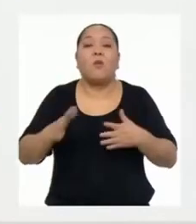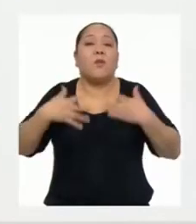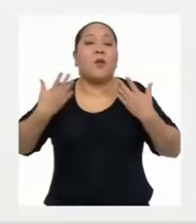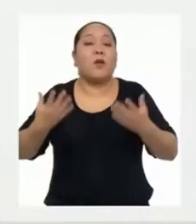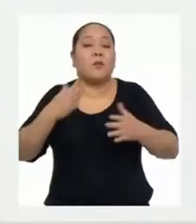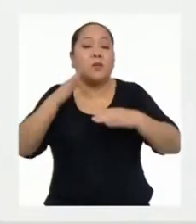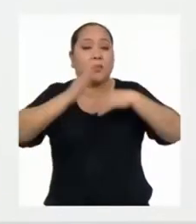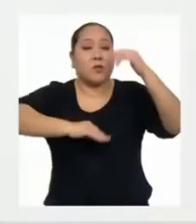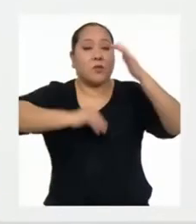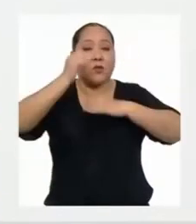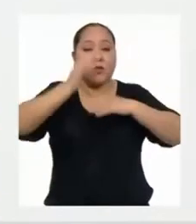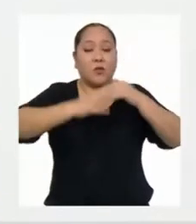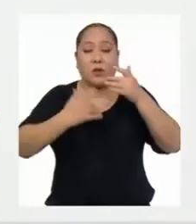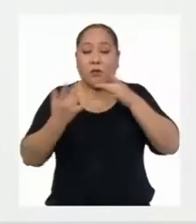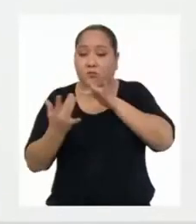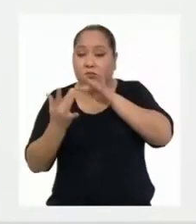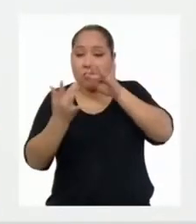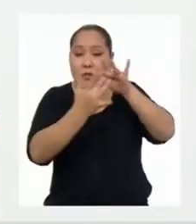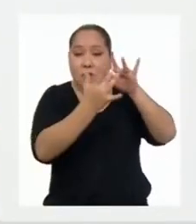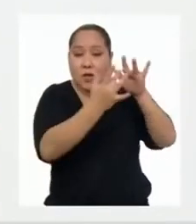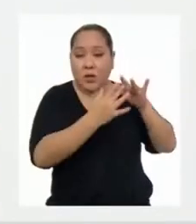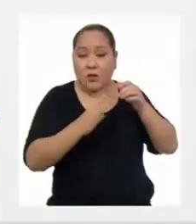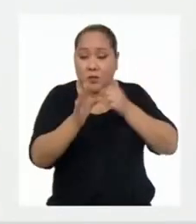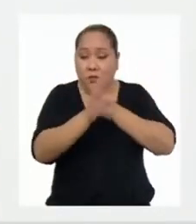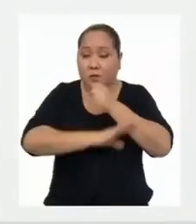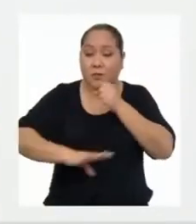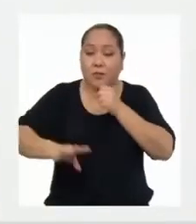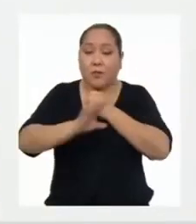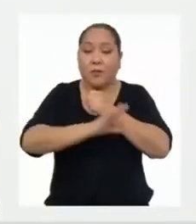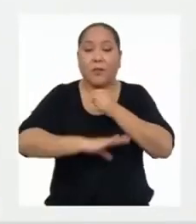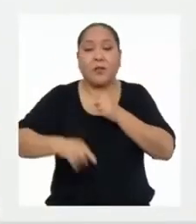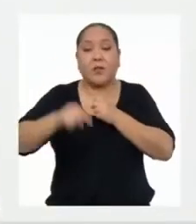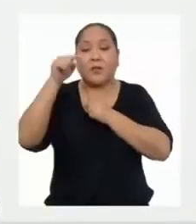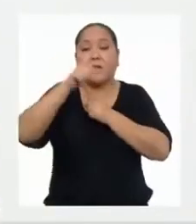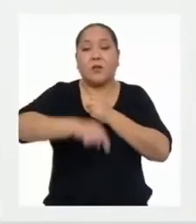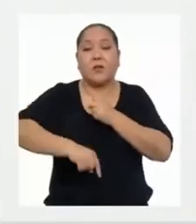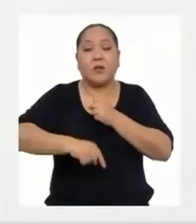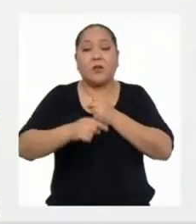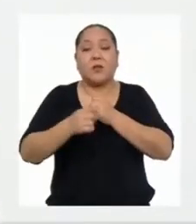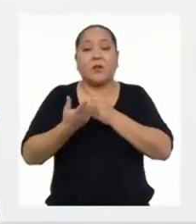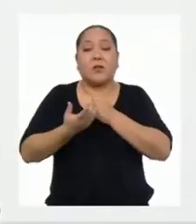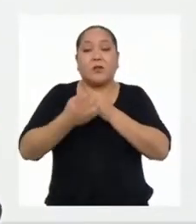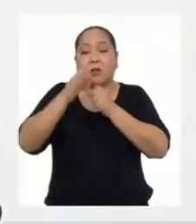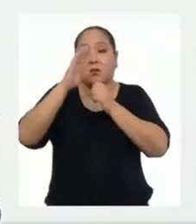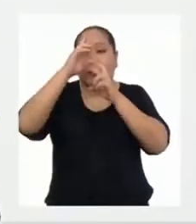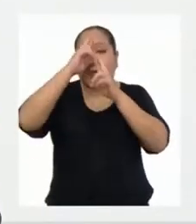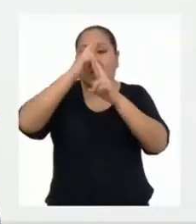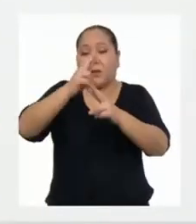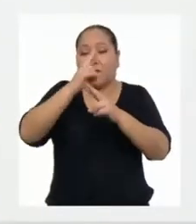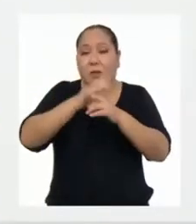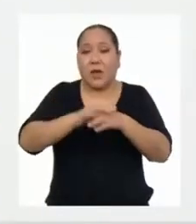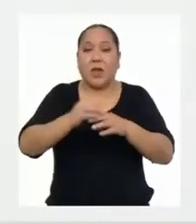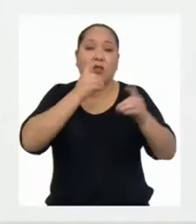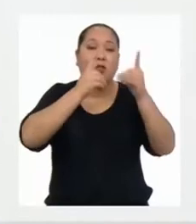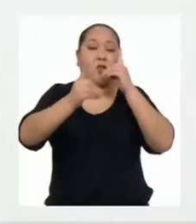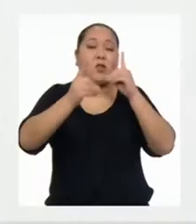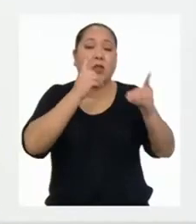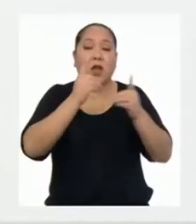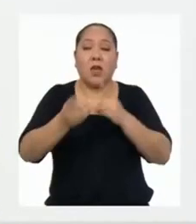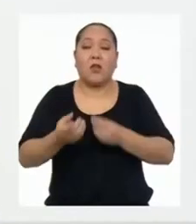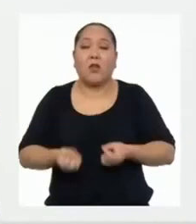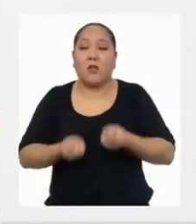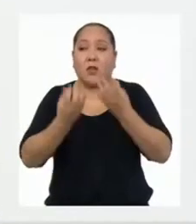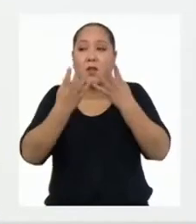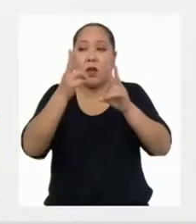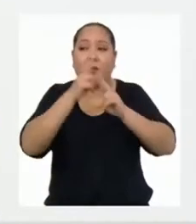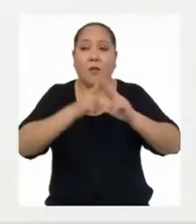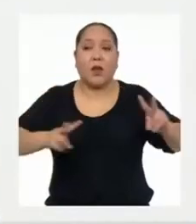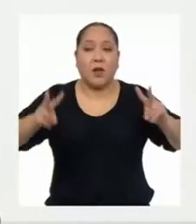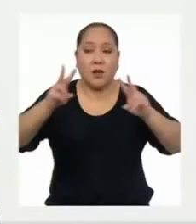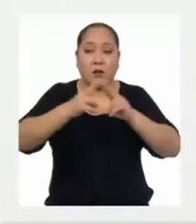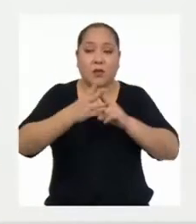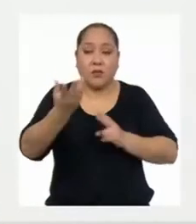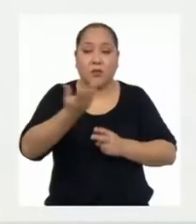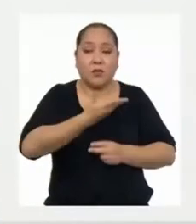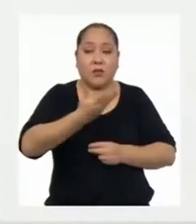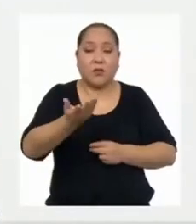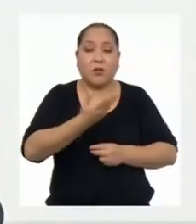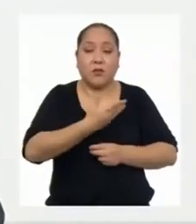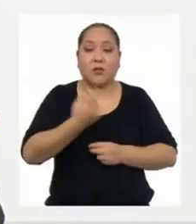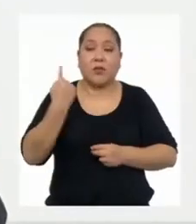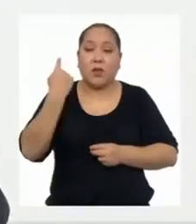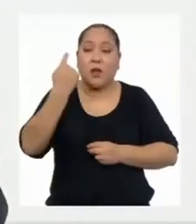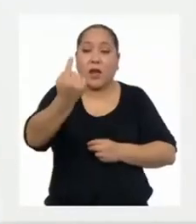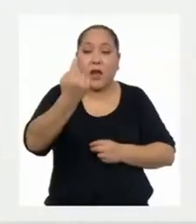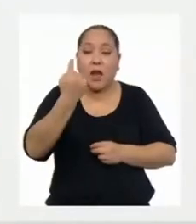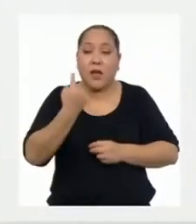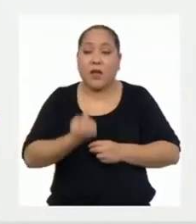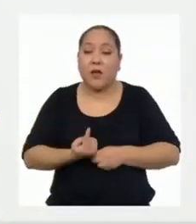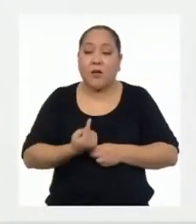construir relaciones basadas en el respeto, el diálogo y la valoración mutua entre cada uno